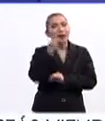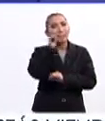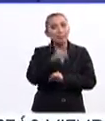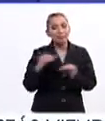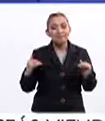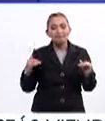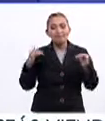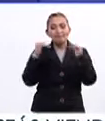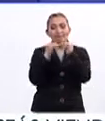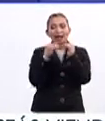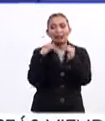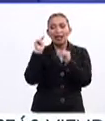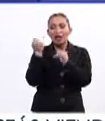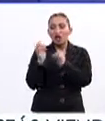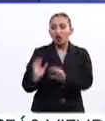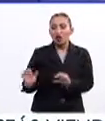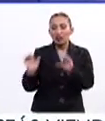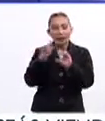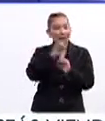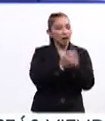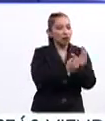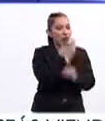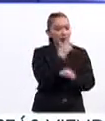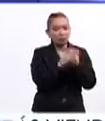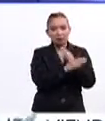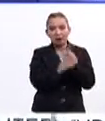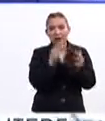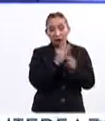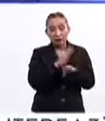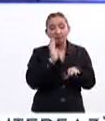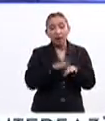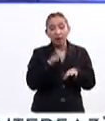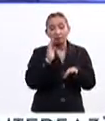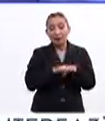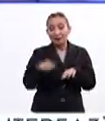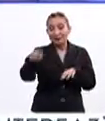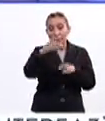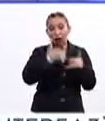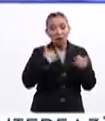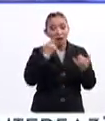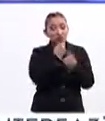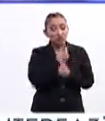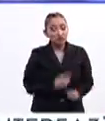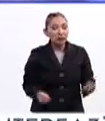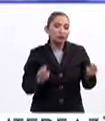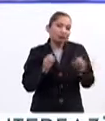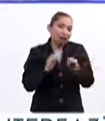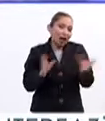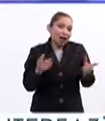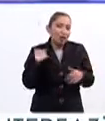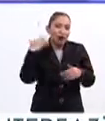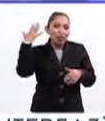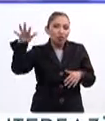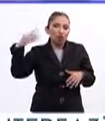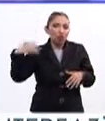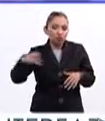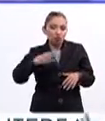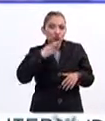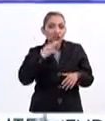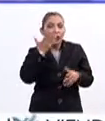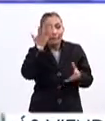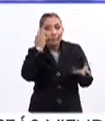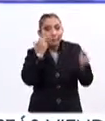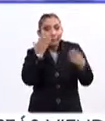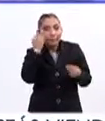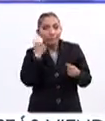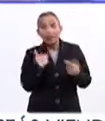a la par, por supuesto, de la tecnología y de las nuevas herramientas que cada vez más los jóvenes, los niños y por supuesto también los adultos estamos utilizando en